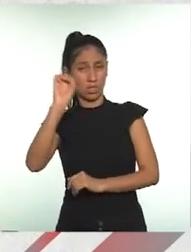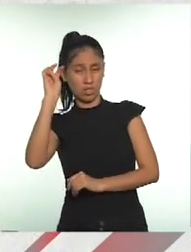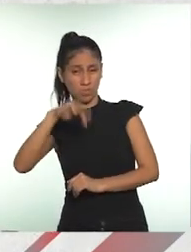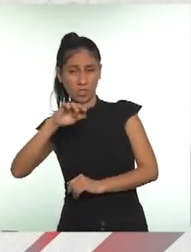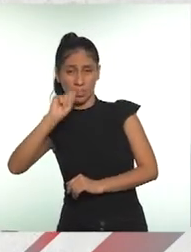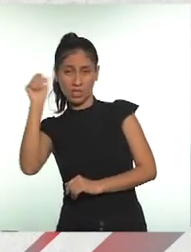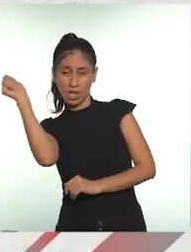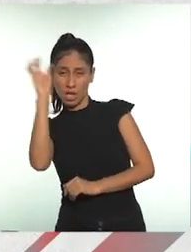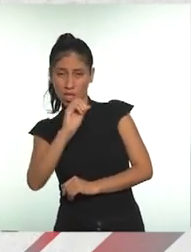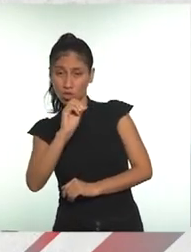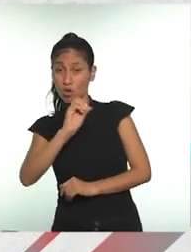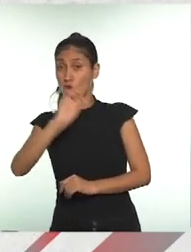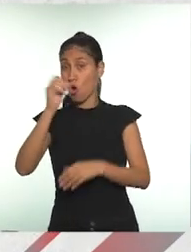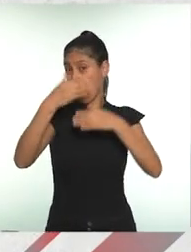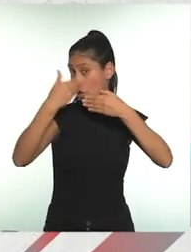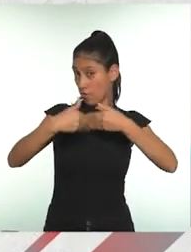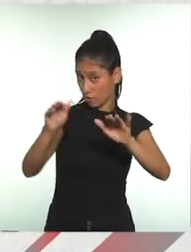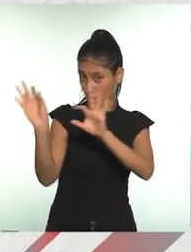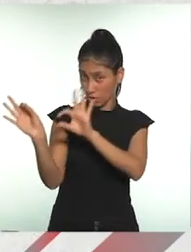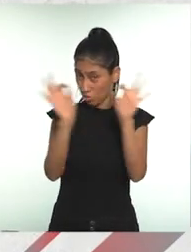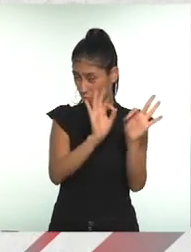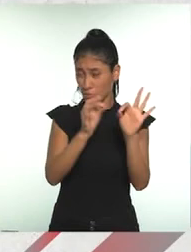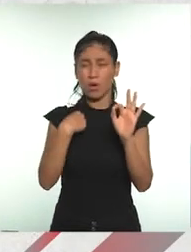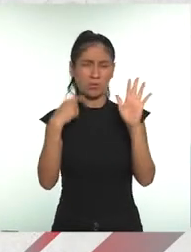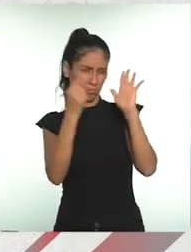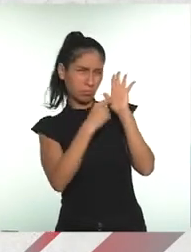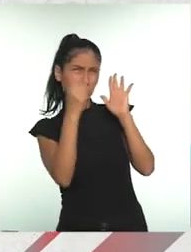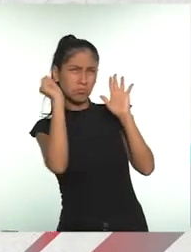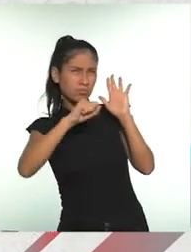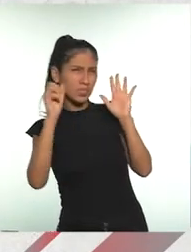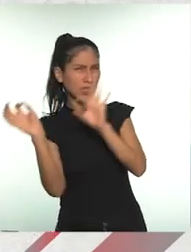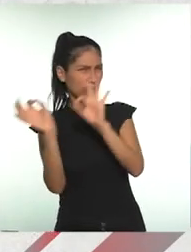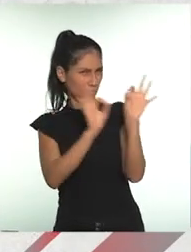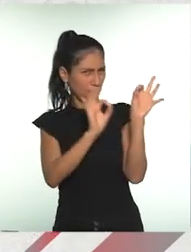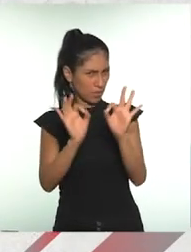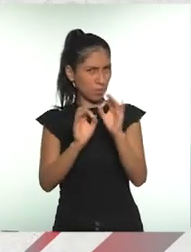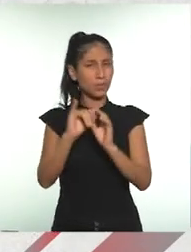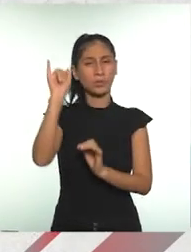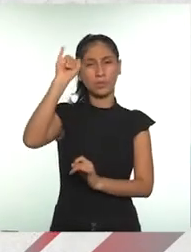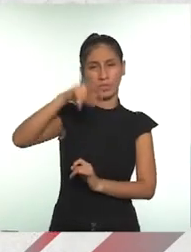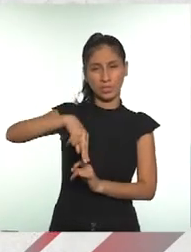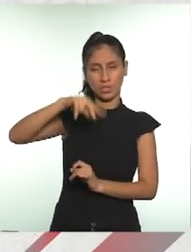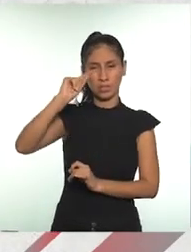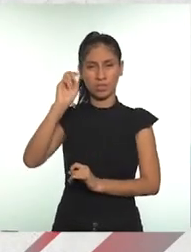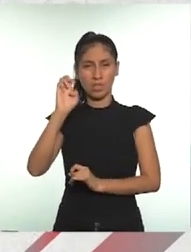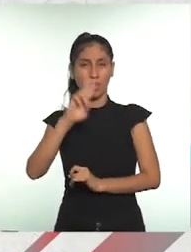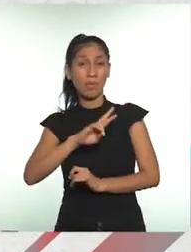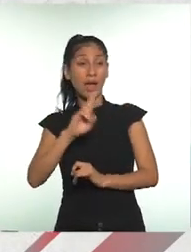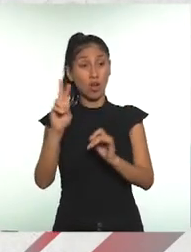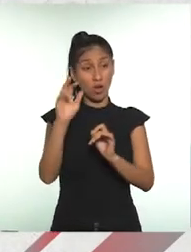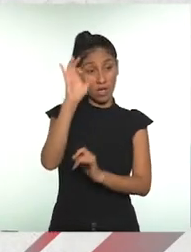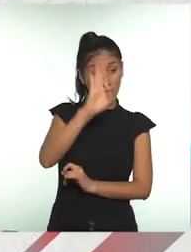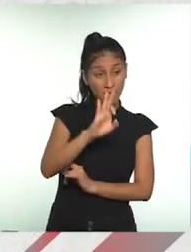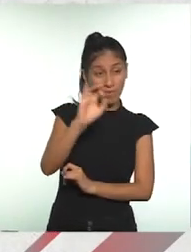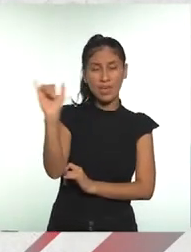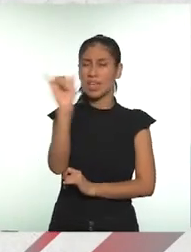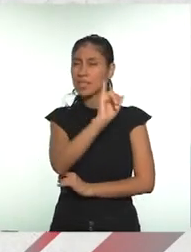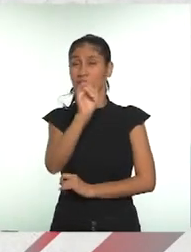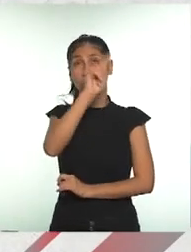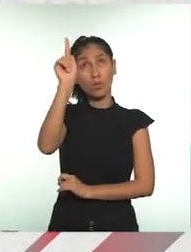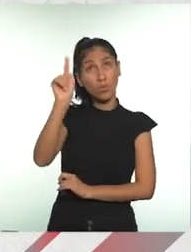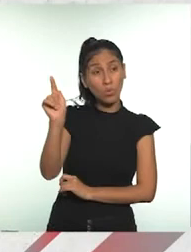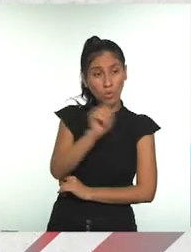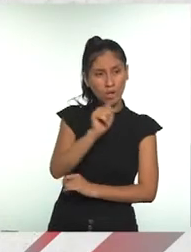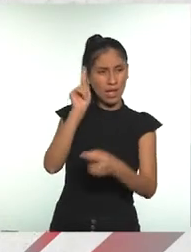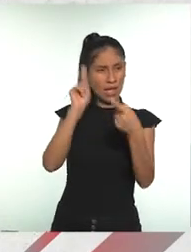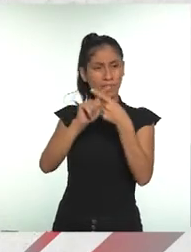mismo? En este caso, me parece que se refieren a lo mismo. Sí. El intervalo ilimitado F igual al intervalo abierto en el